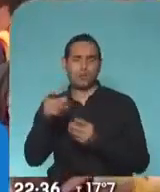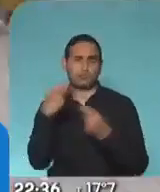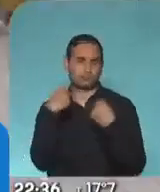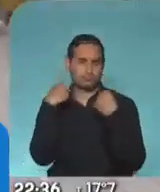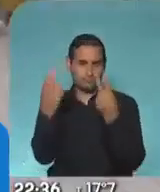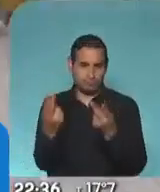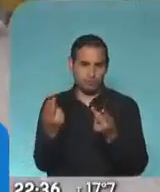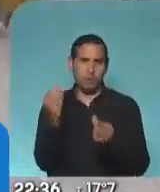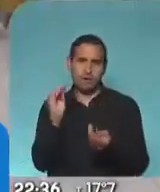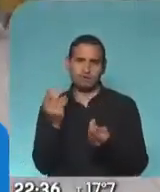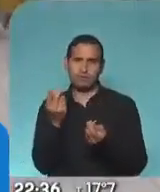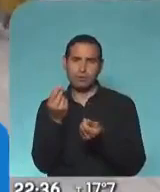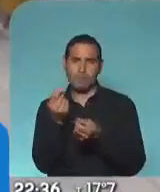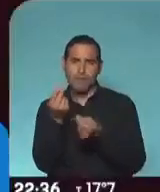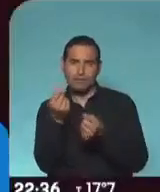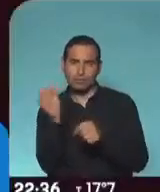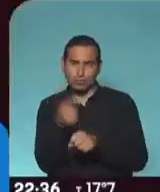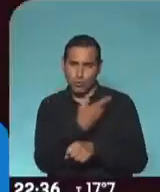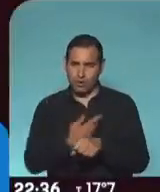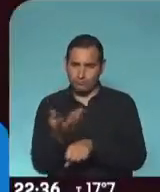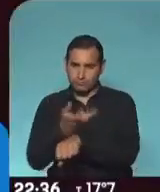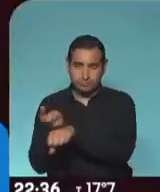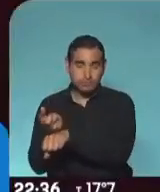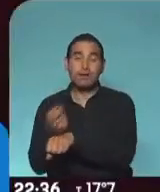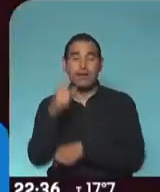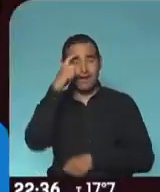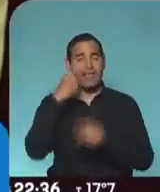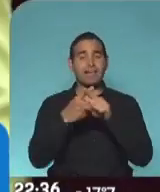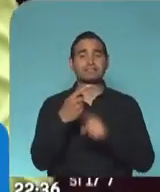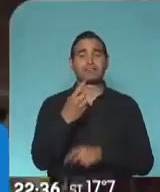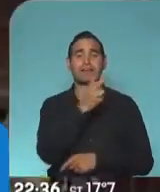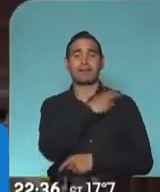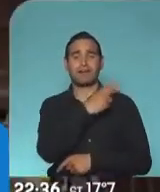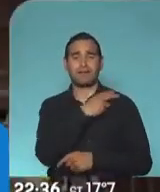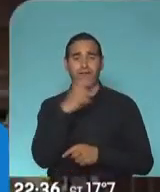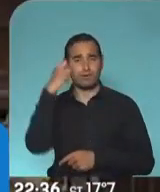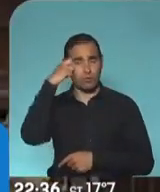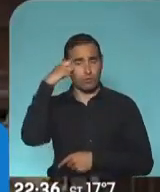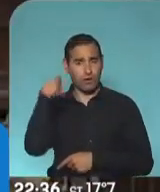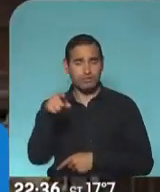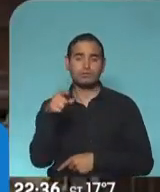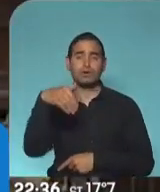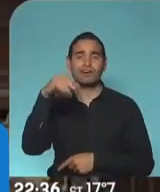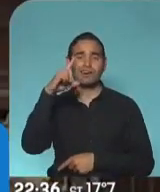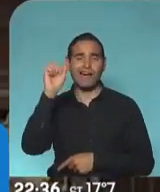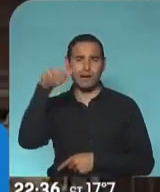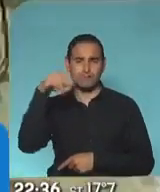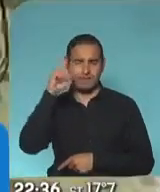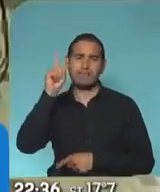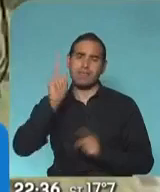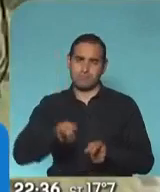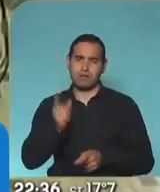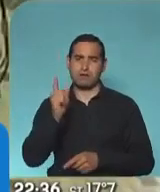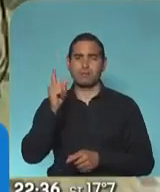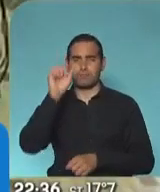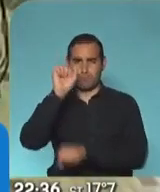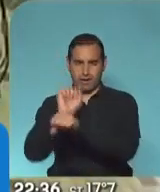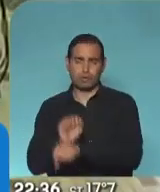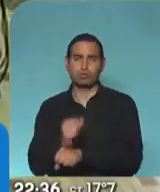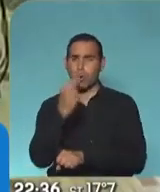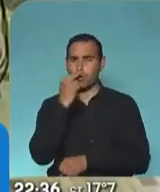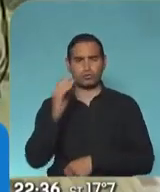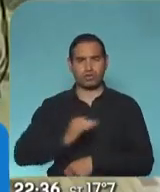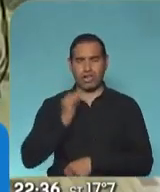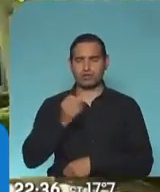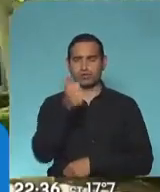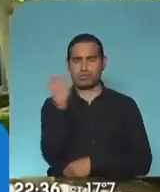y malversación. La ex jefa del Parlamento, Carme Forcadell, también cumplirá una condena en la cárcel de 11 años y